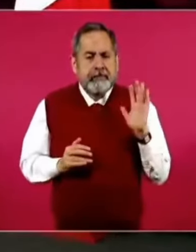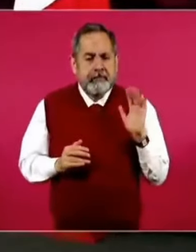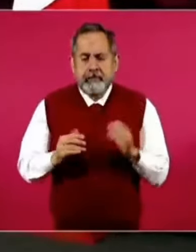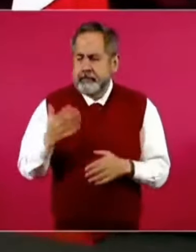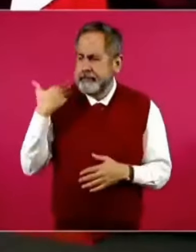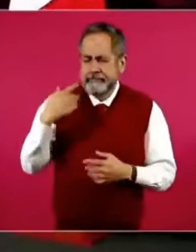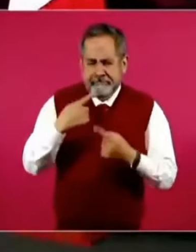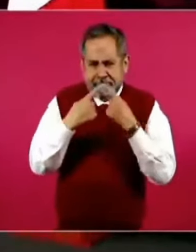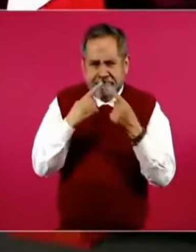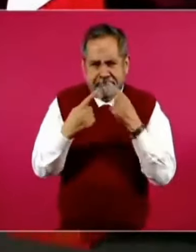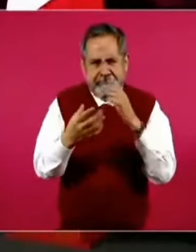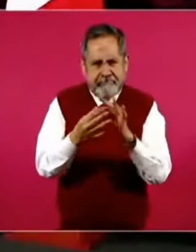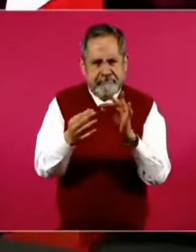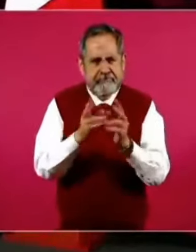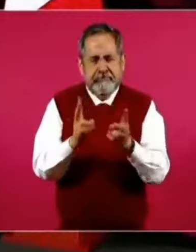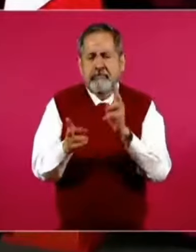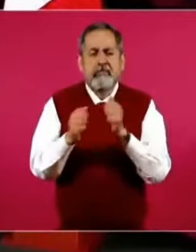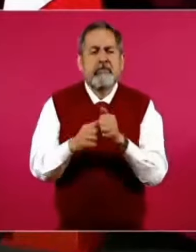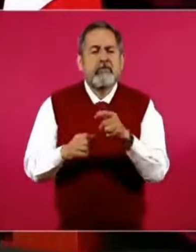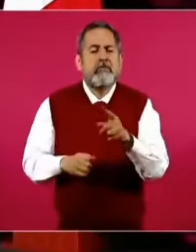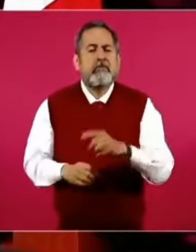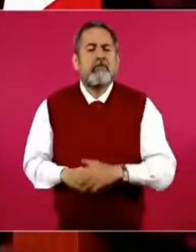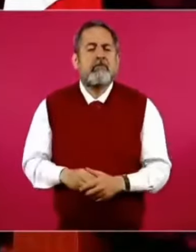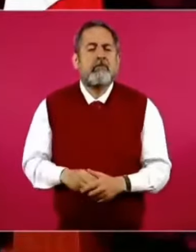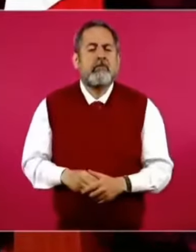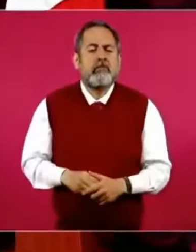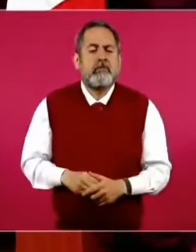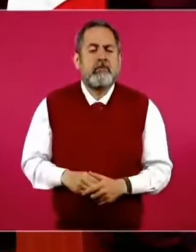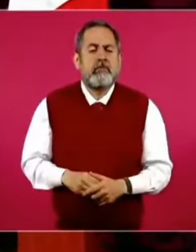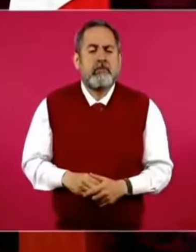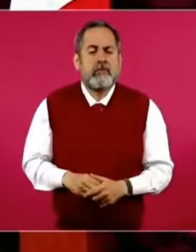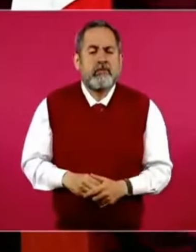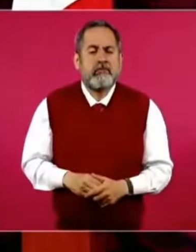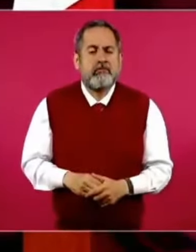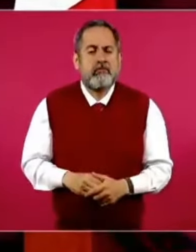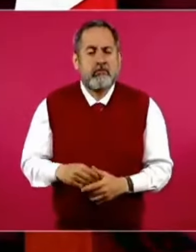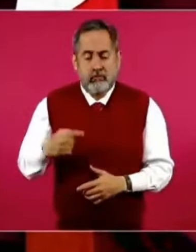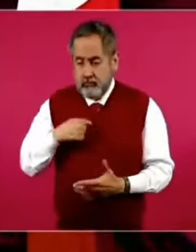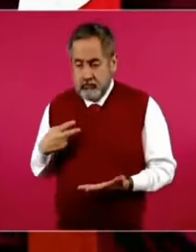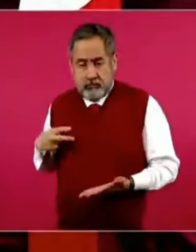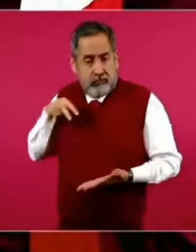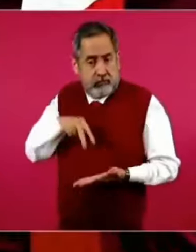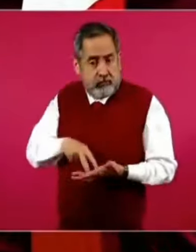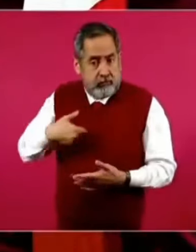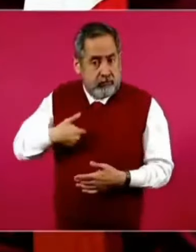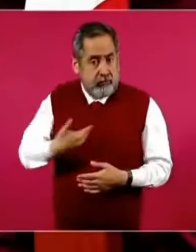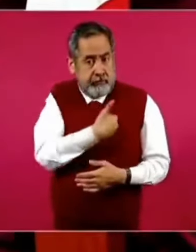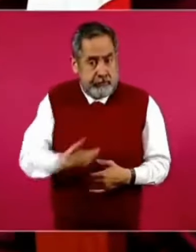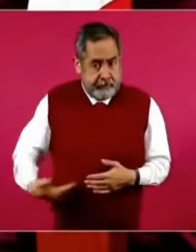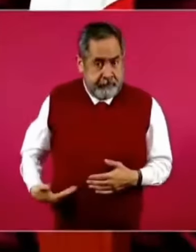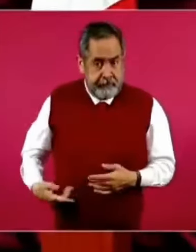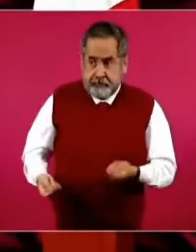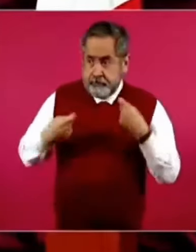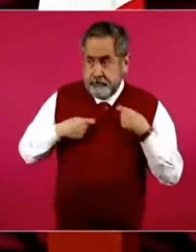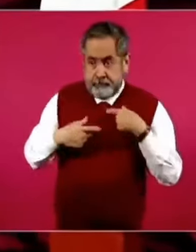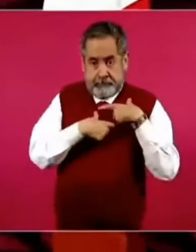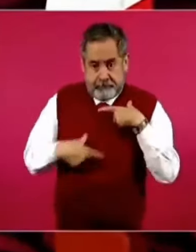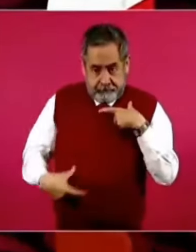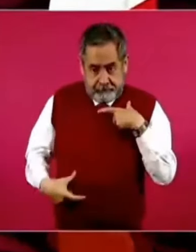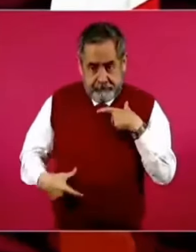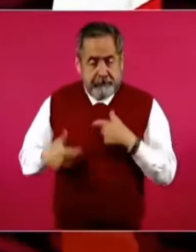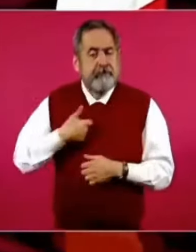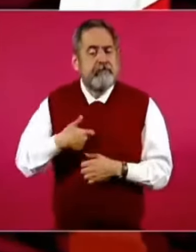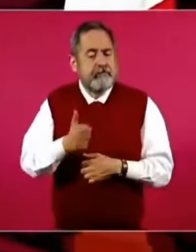Comentaba yo de que desde que estoy en la presidencia hemos